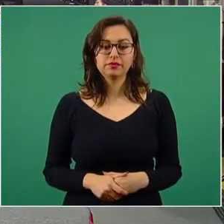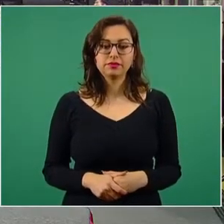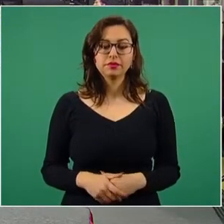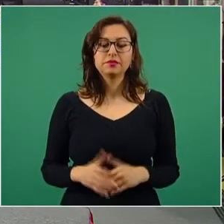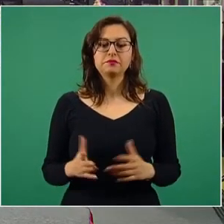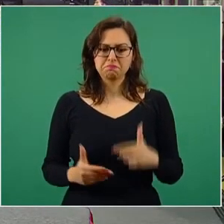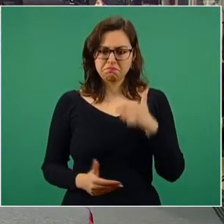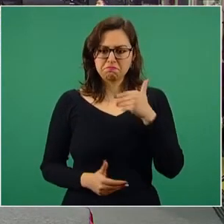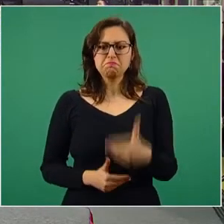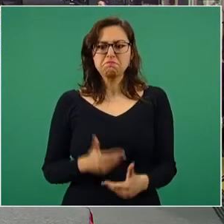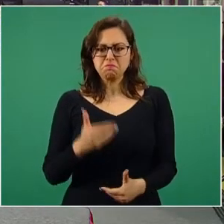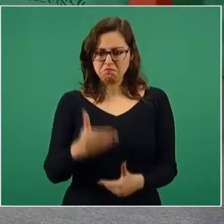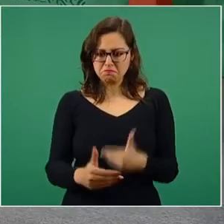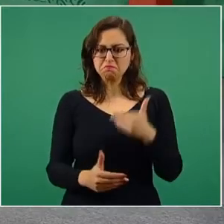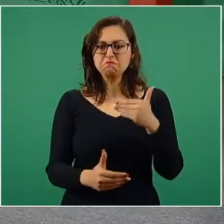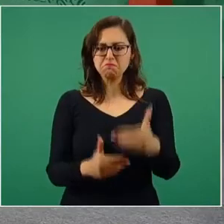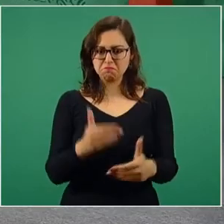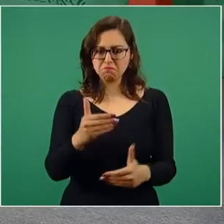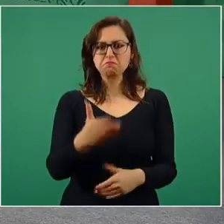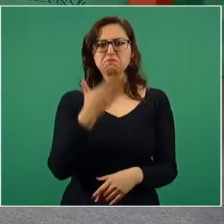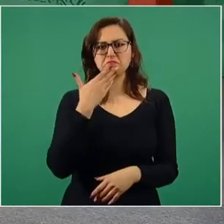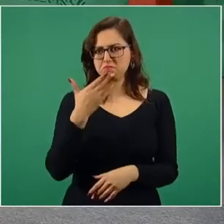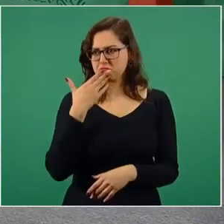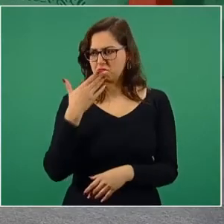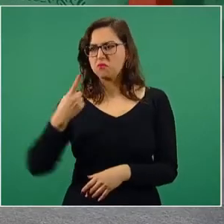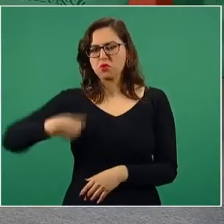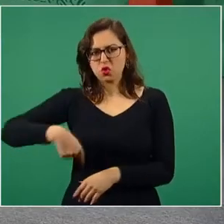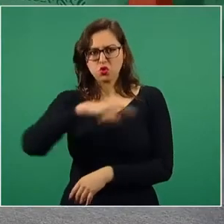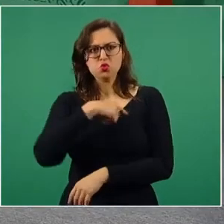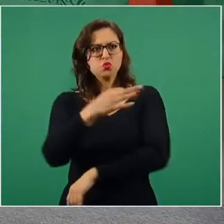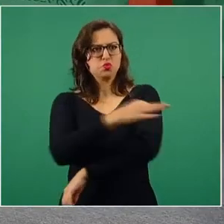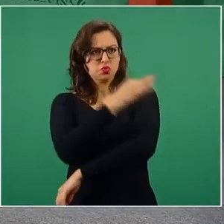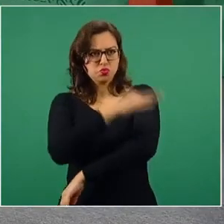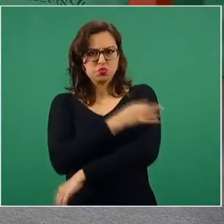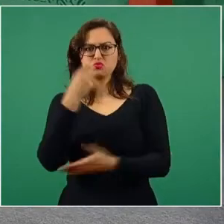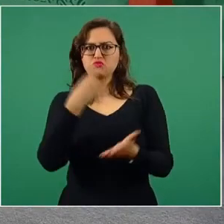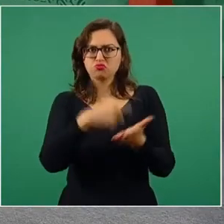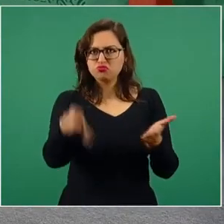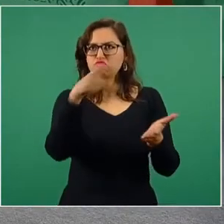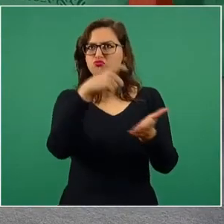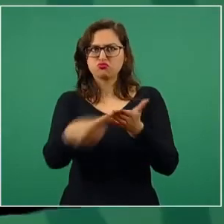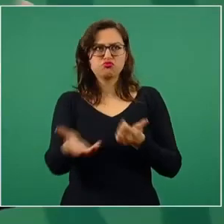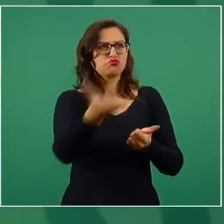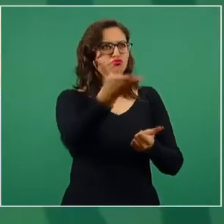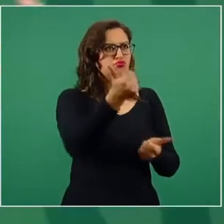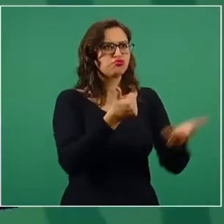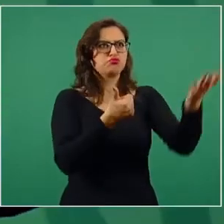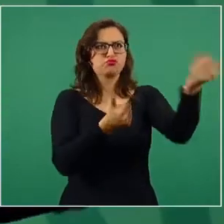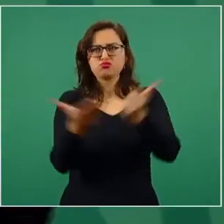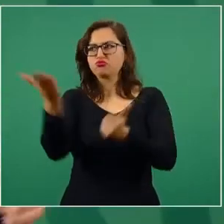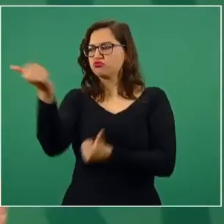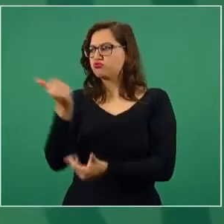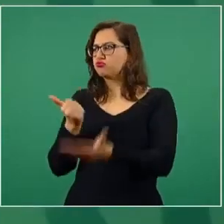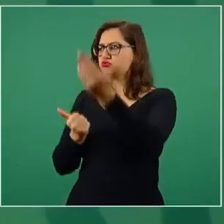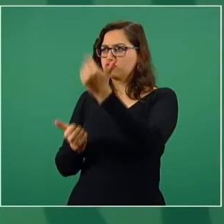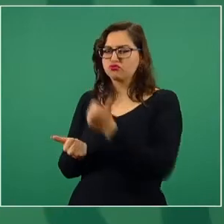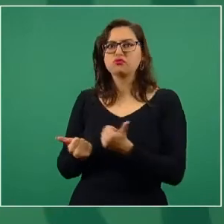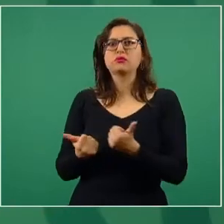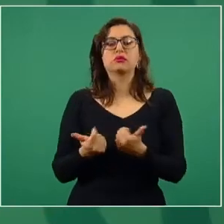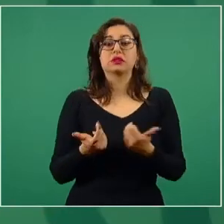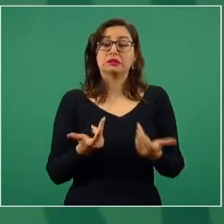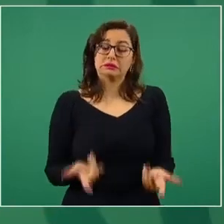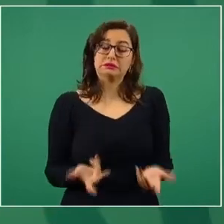Y vamos bien consiguiendo las vacunas, porque pues hay